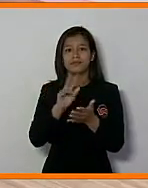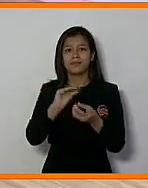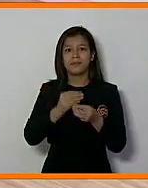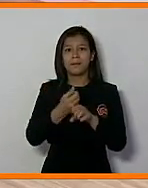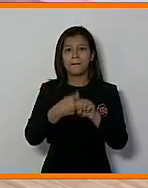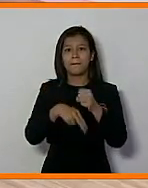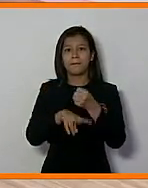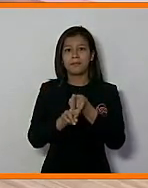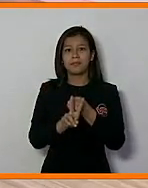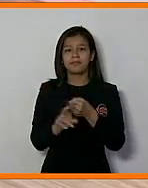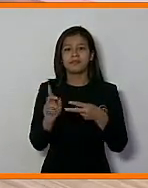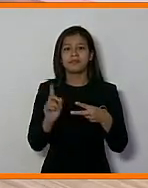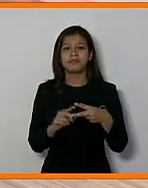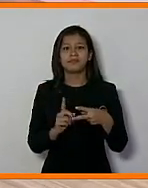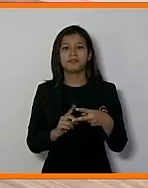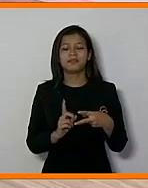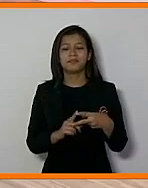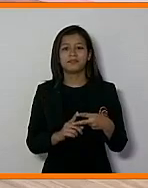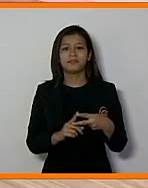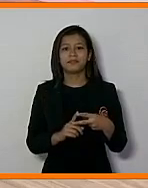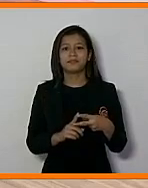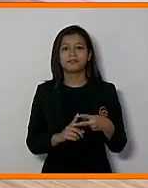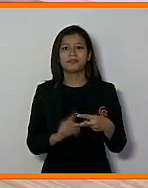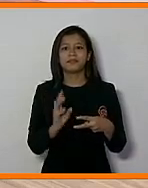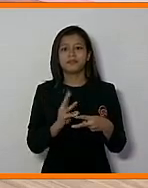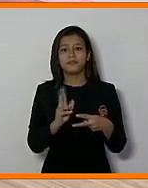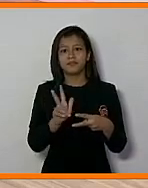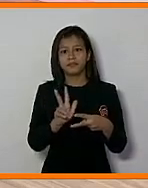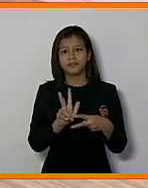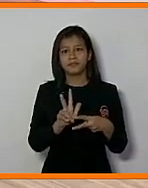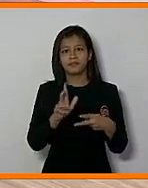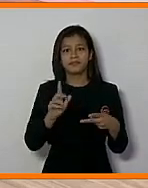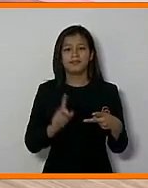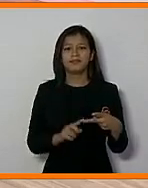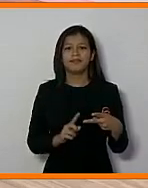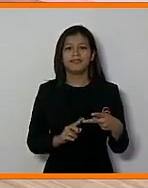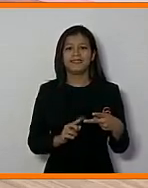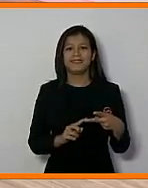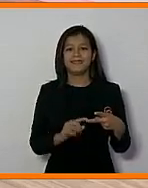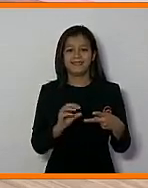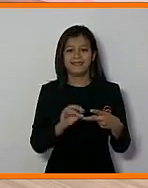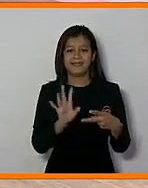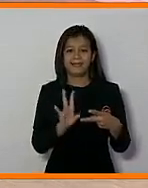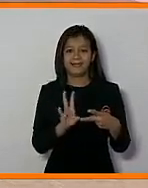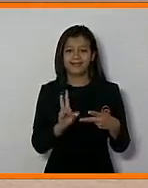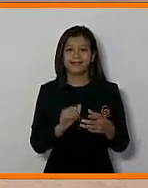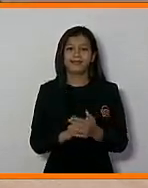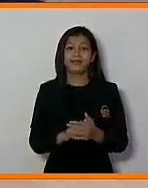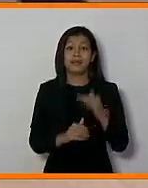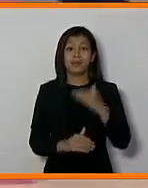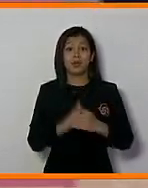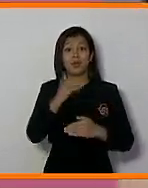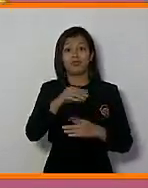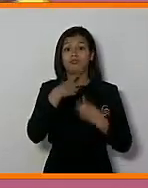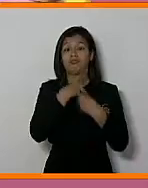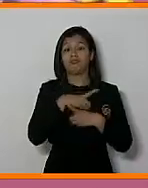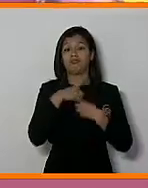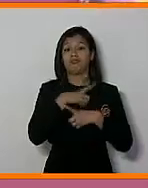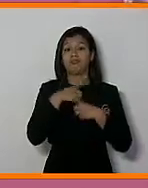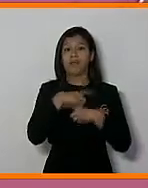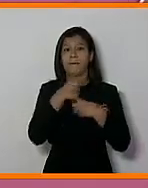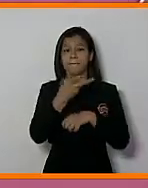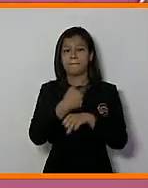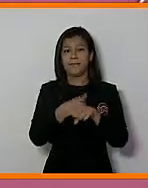para premiados son posición 1, 63, posición 2, 07. Continuamos pegando y ganando con Pega